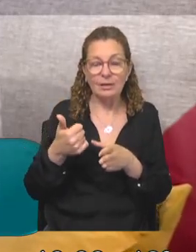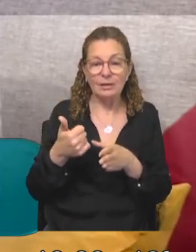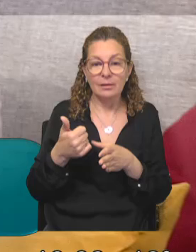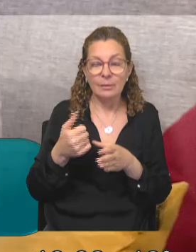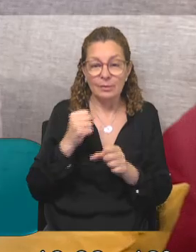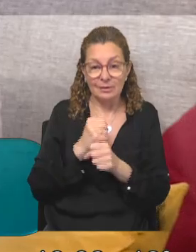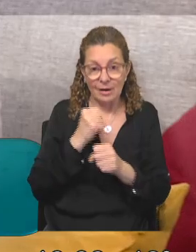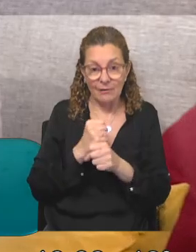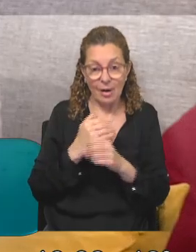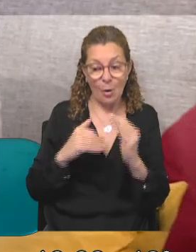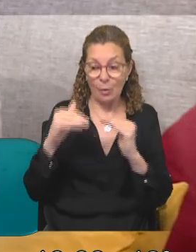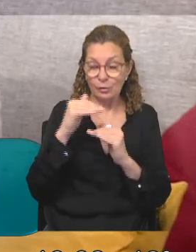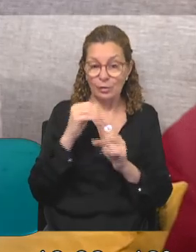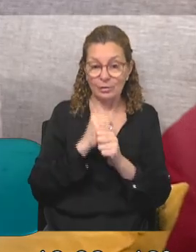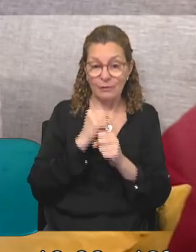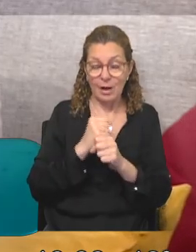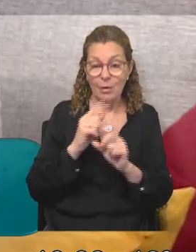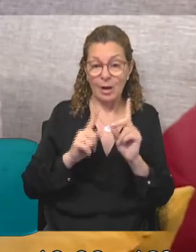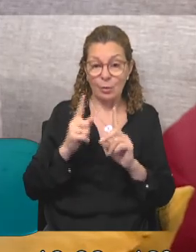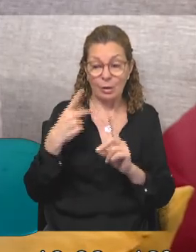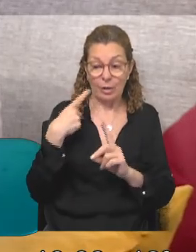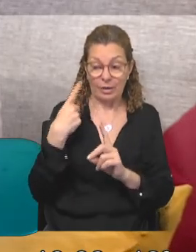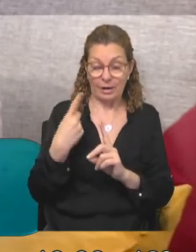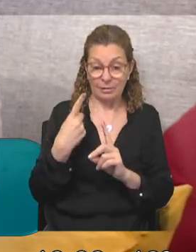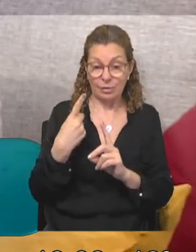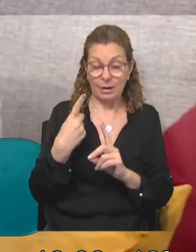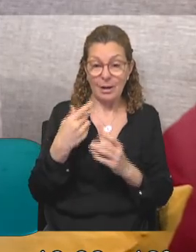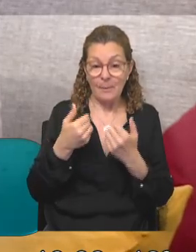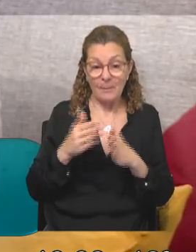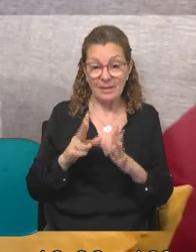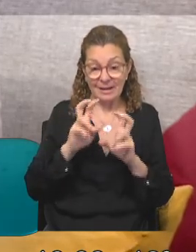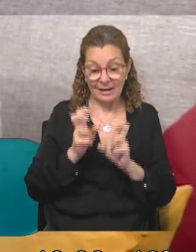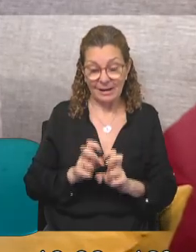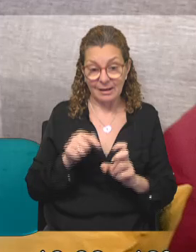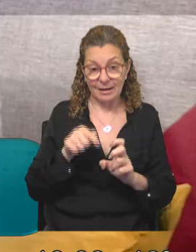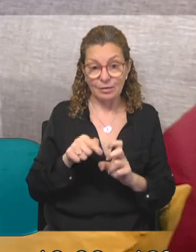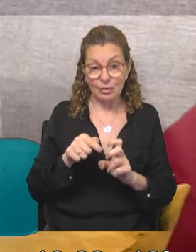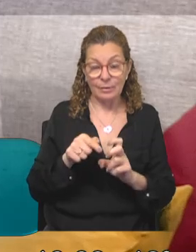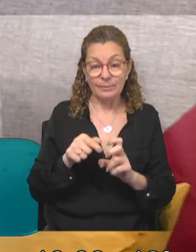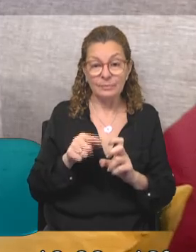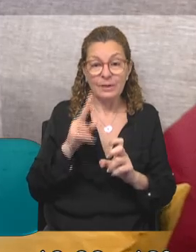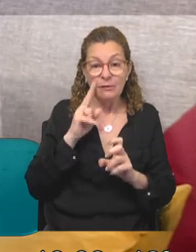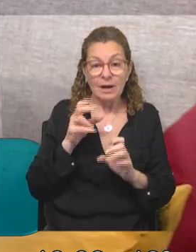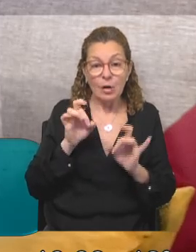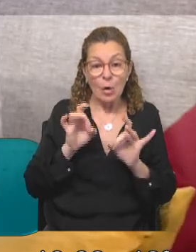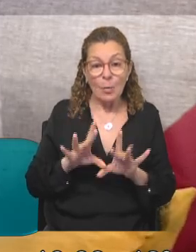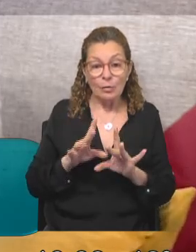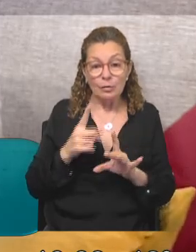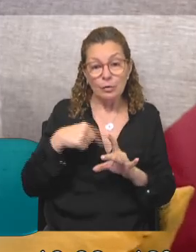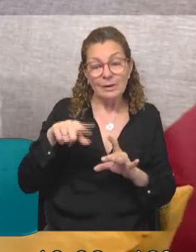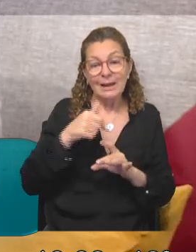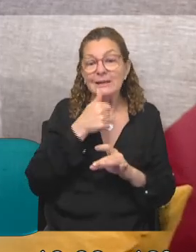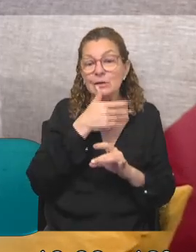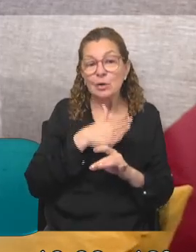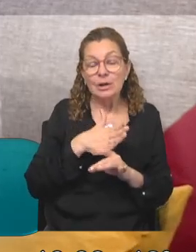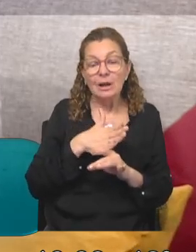trabajo, posición laboral, algún cargo en dirección, y comienzan a analizar estos casos y a ver que en común todas estas historias